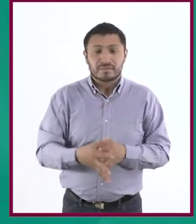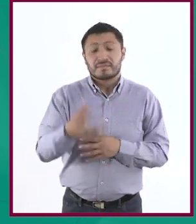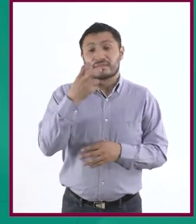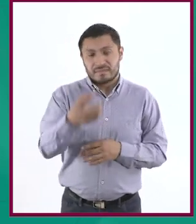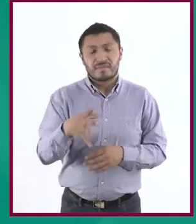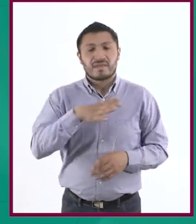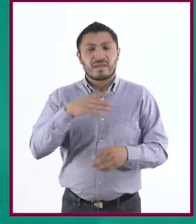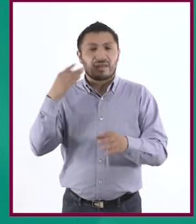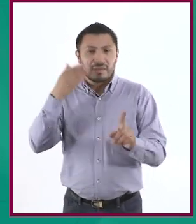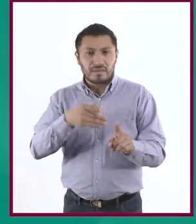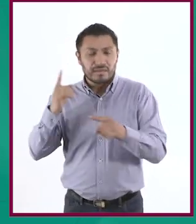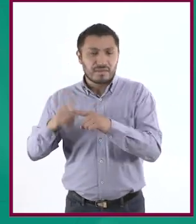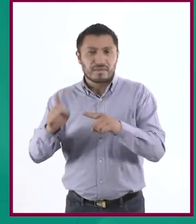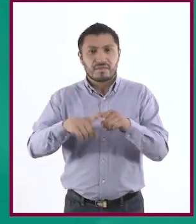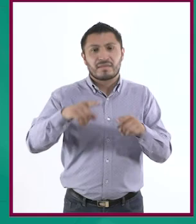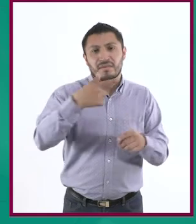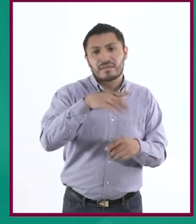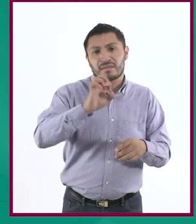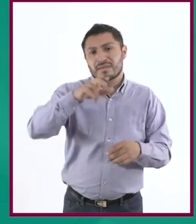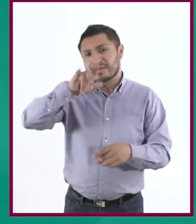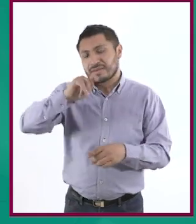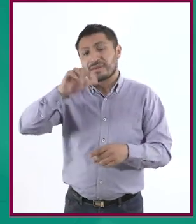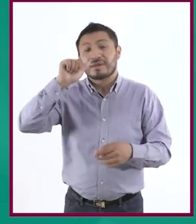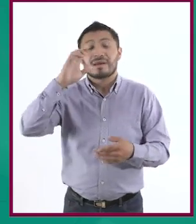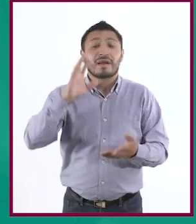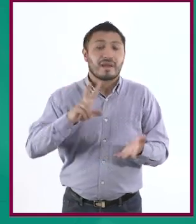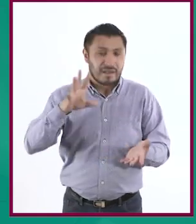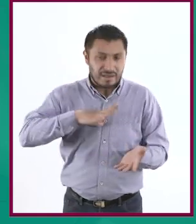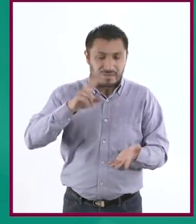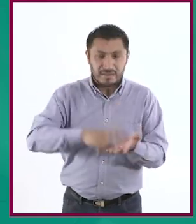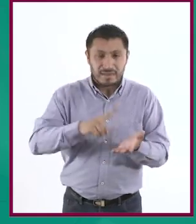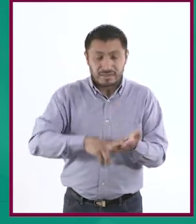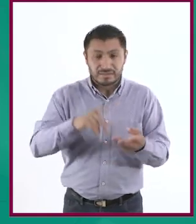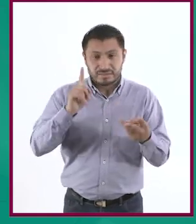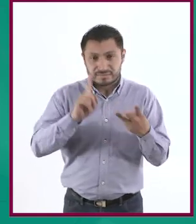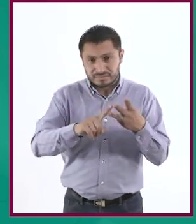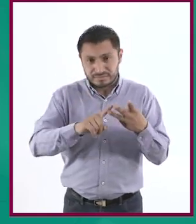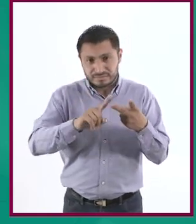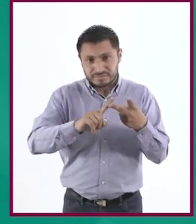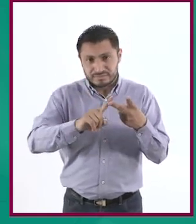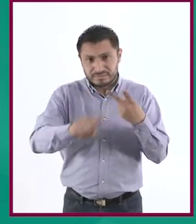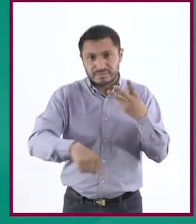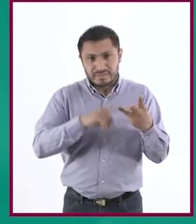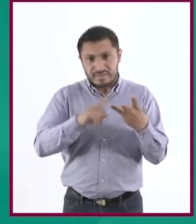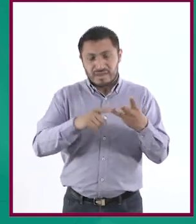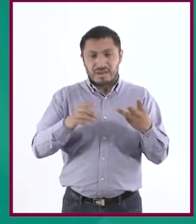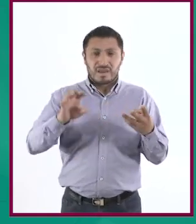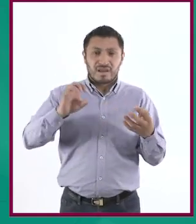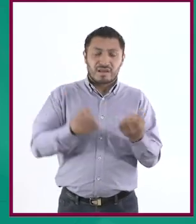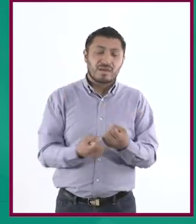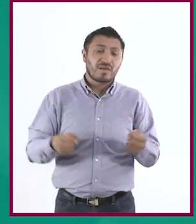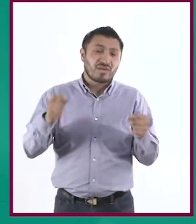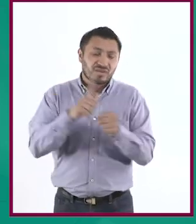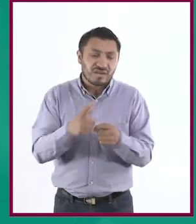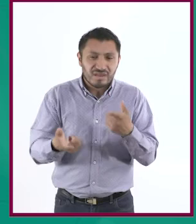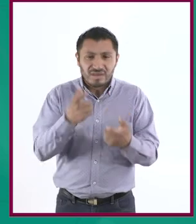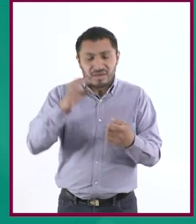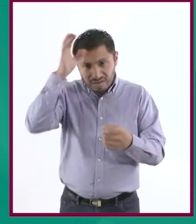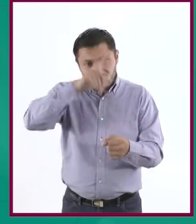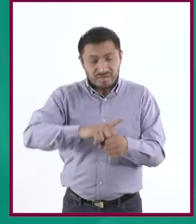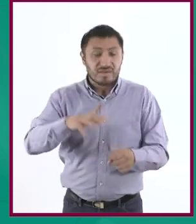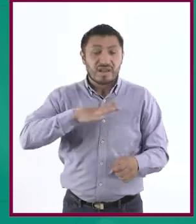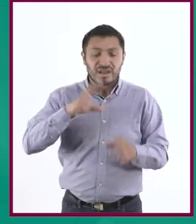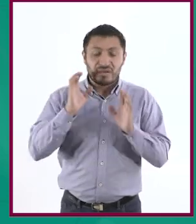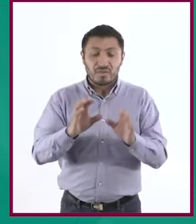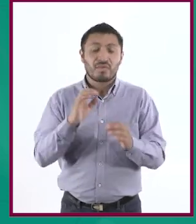la diversidad genética tiene un valor. La otra razón, que es más socioeconómica, cultural, pues es que ¿quién ha preservado estos